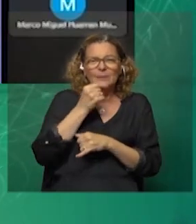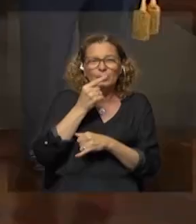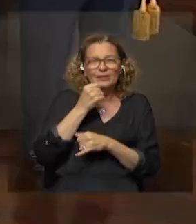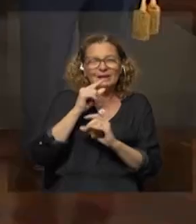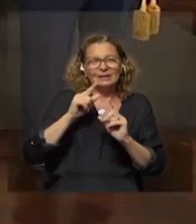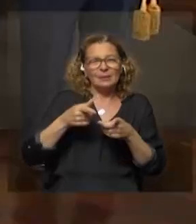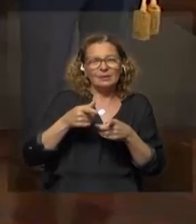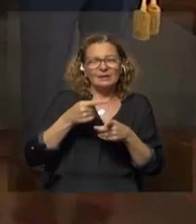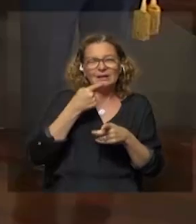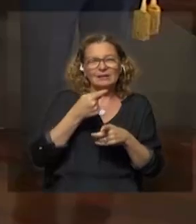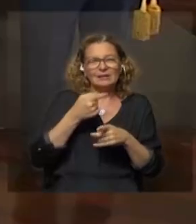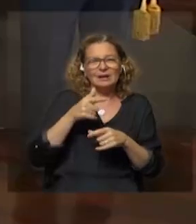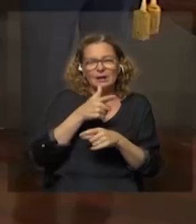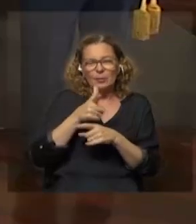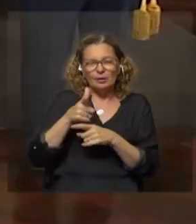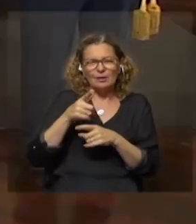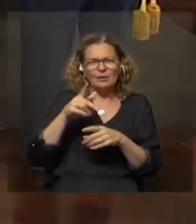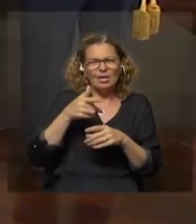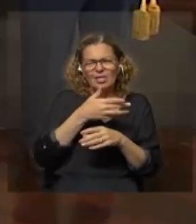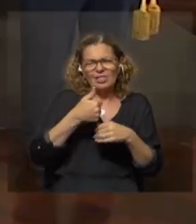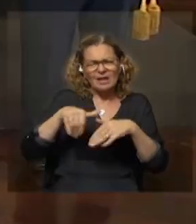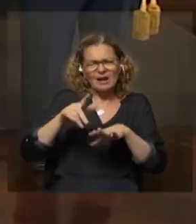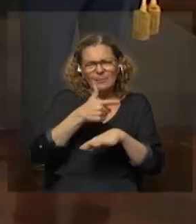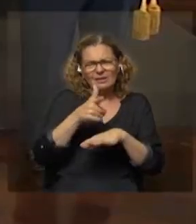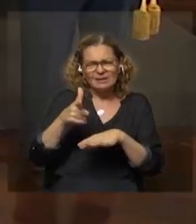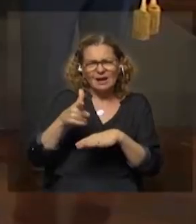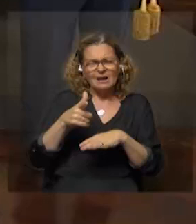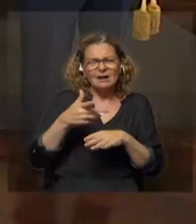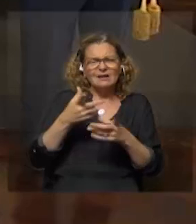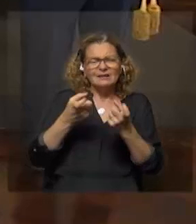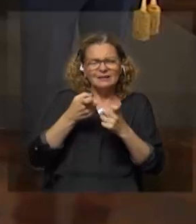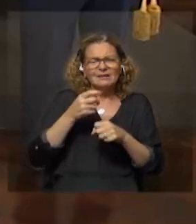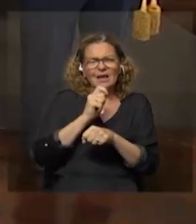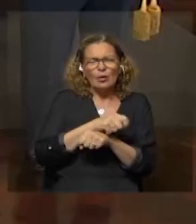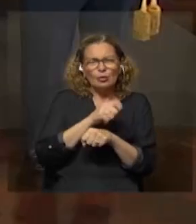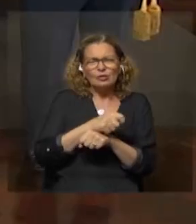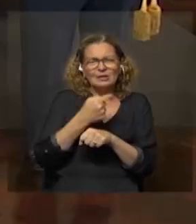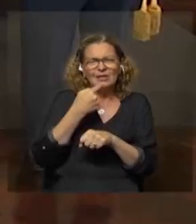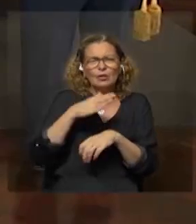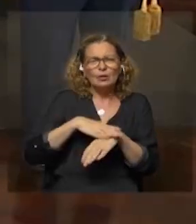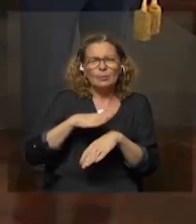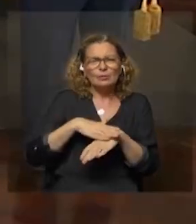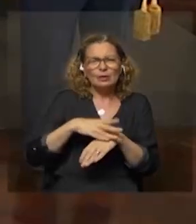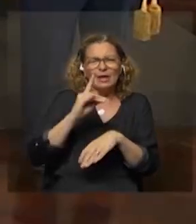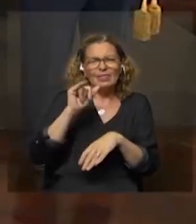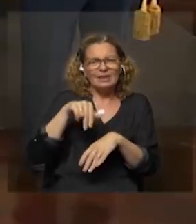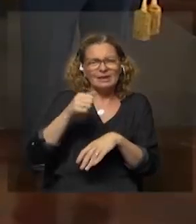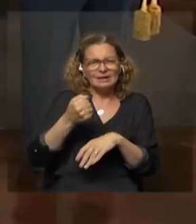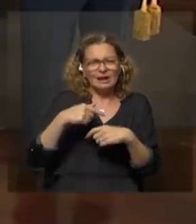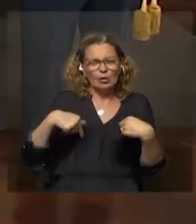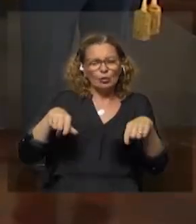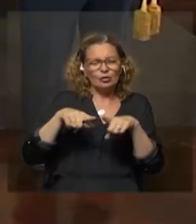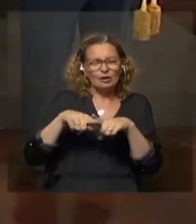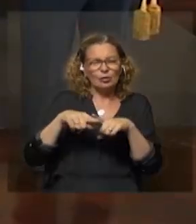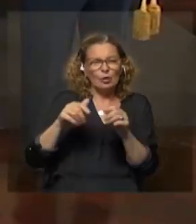ha de poner las armas y dejar de matar a este pueblo sediento de Justicia Según dijo responsabilizando a Dina boluarte y a su círculo